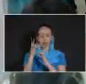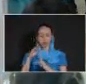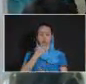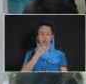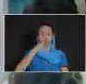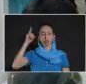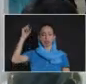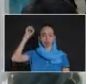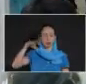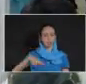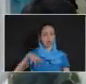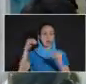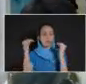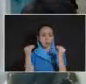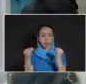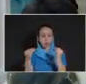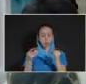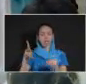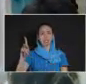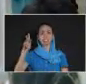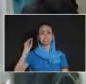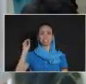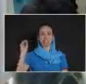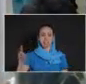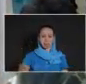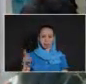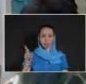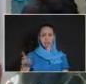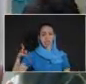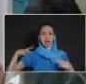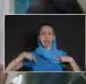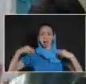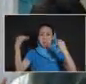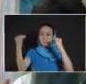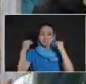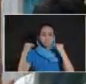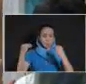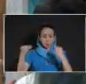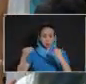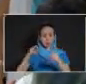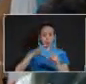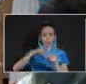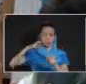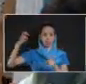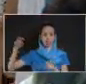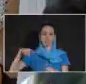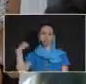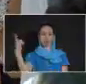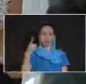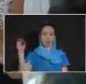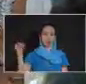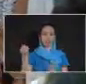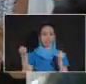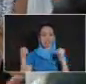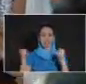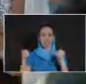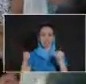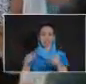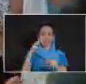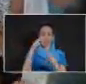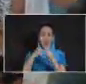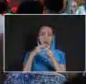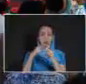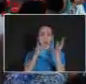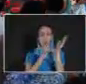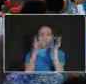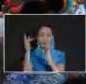bendiga mucho y que siempre haya abundancia en todo lo que ustedes emprendan. En el nombre de Jesús.